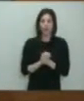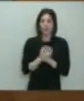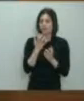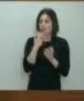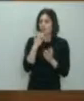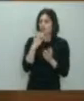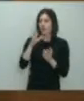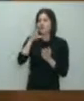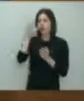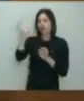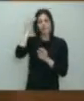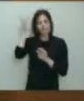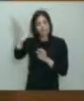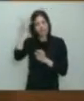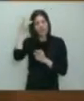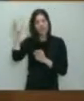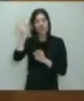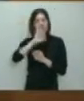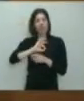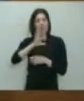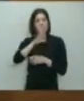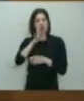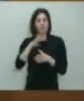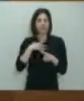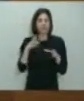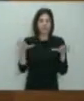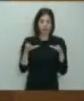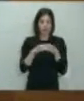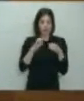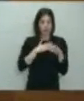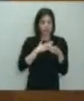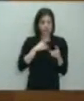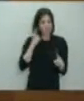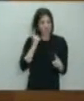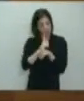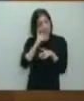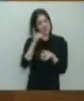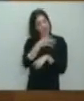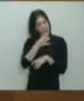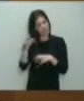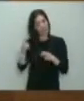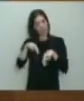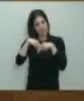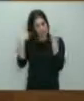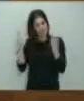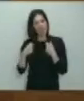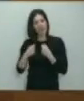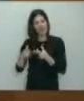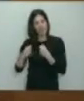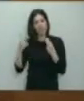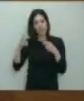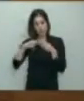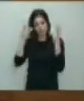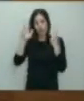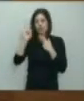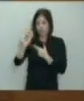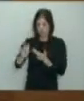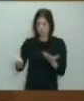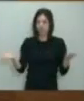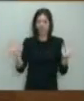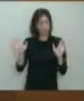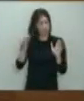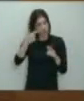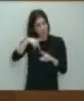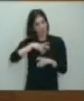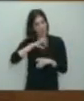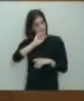idea, por criterio básico del partido, contrarios a la deuda pública y al gasto público. Esos son otros los que tienen en sus